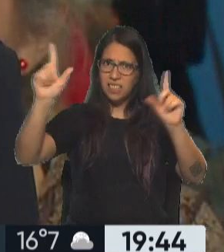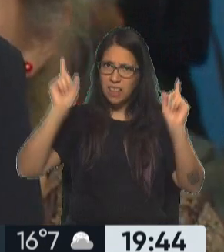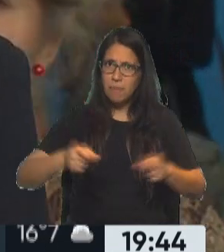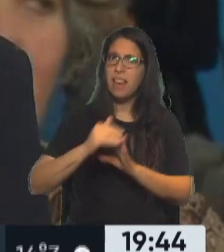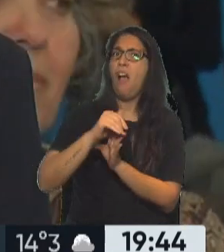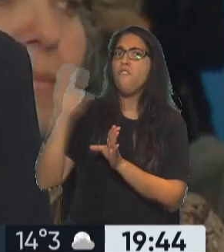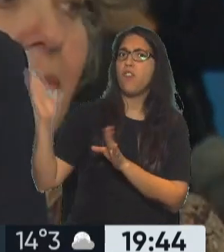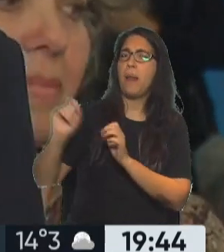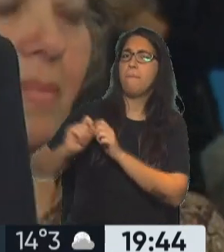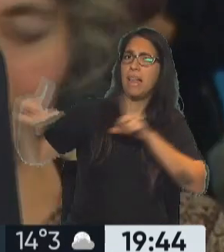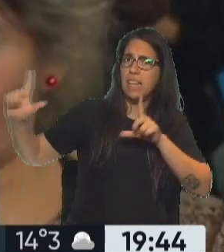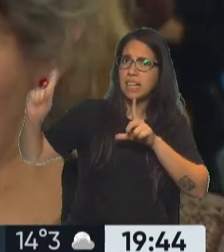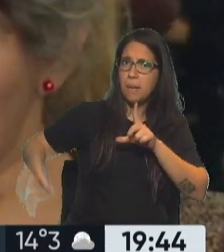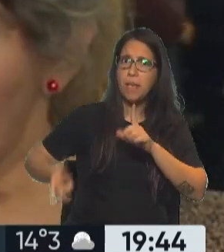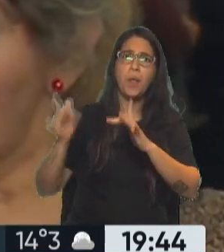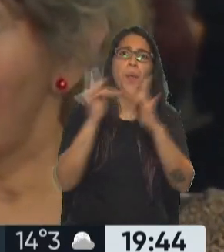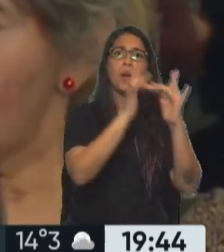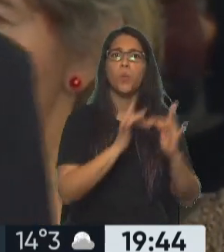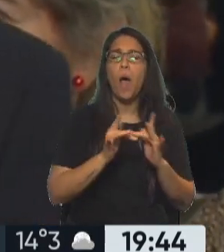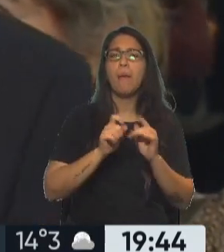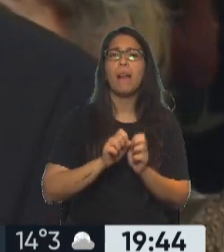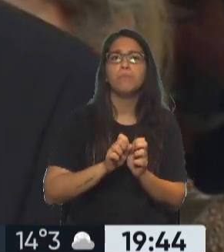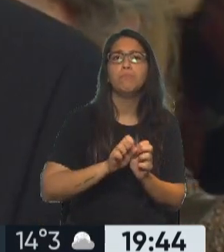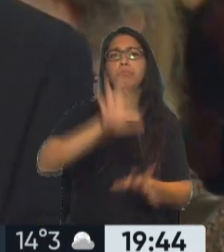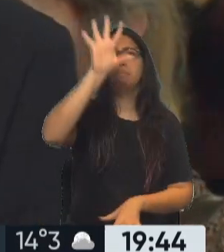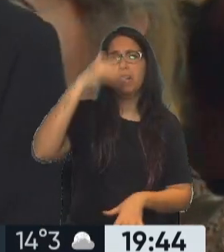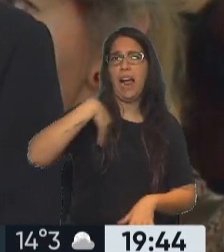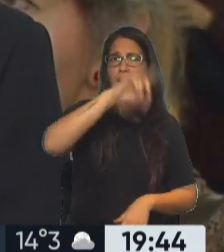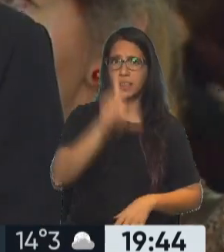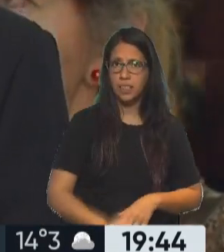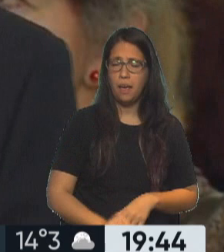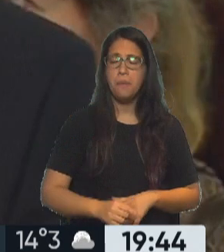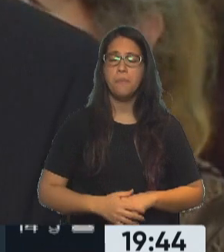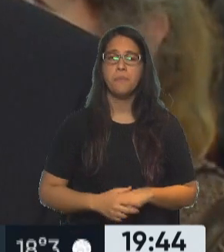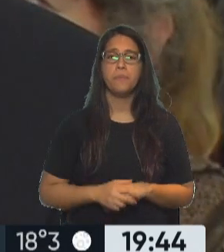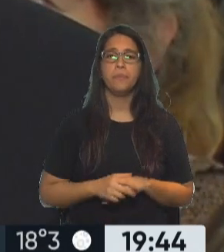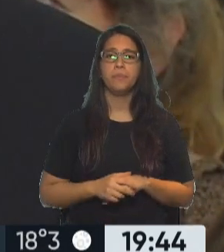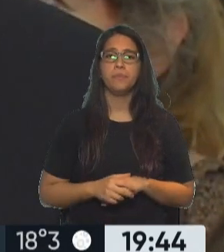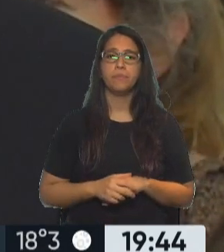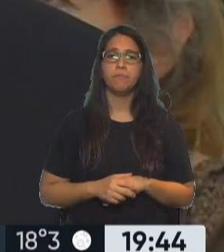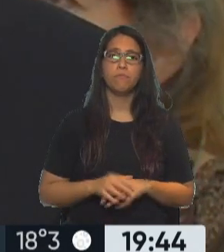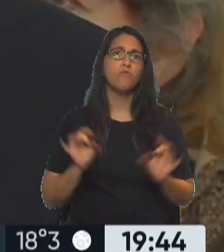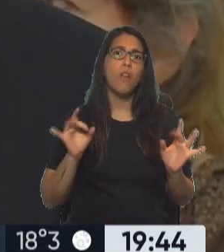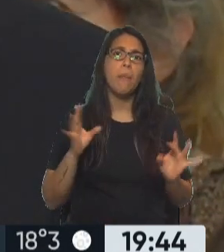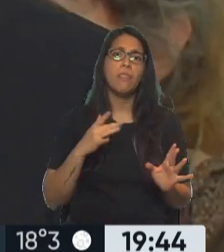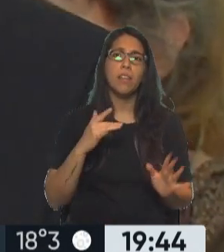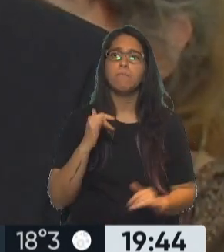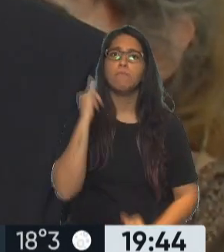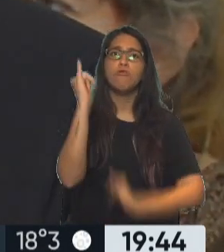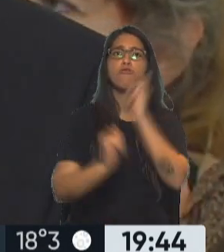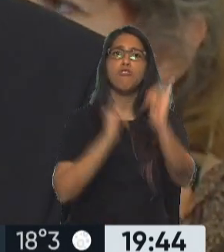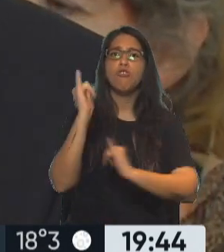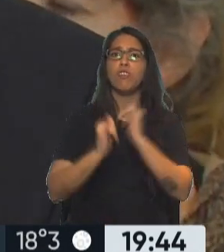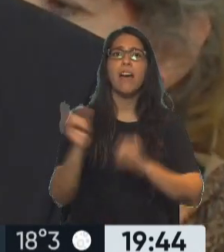afuera, y virtual para poder comunicarlo con los compañeros de todo el país. Bueno, no, simplemente transmitirle a nuestros dirigentes y a